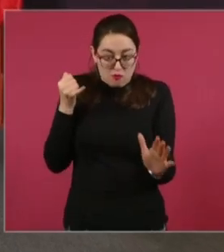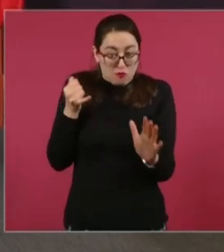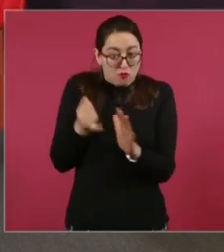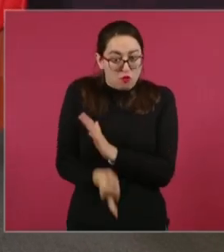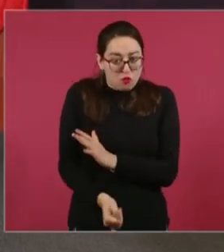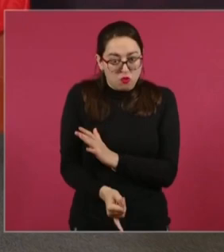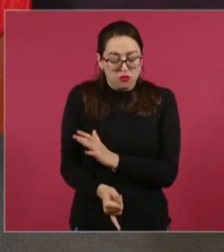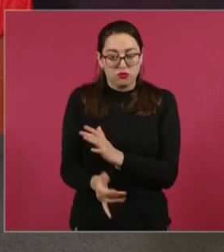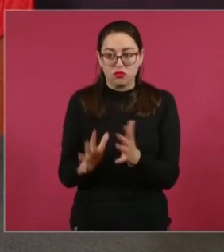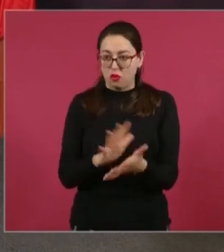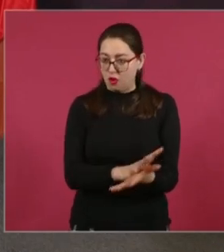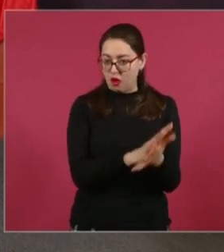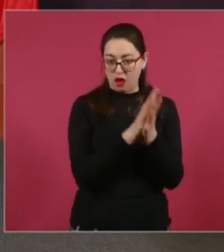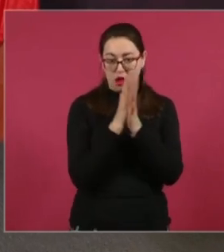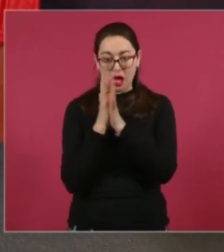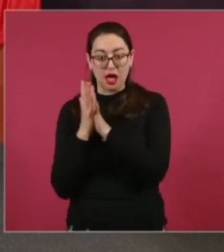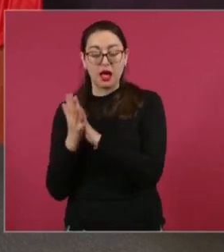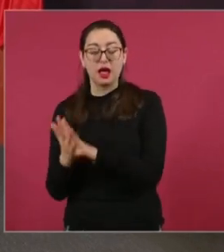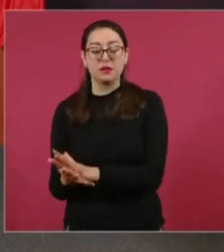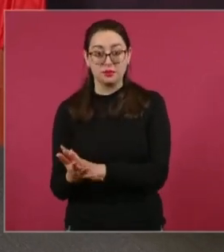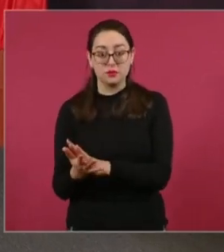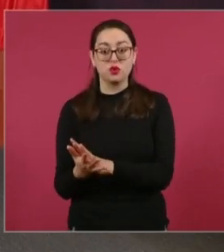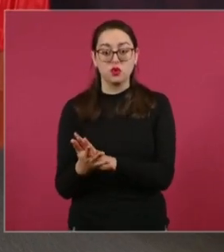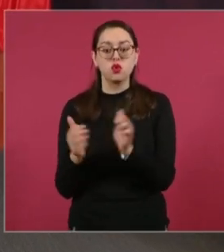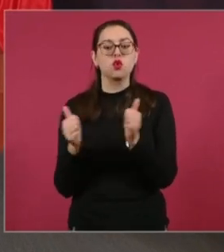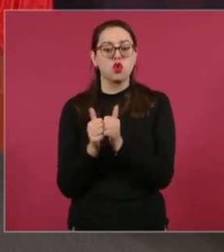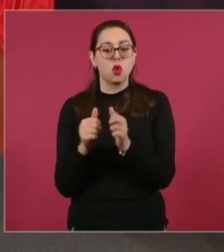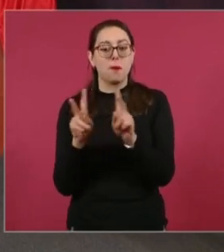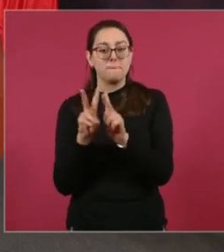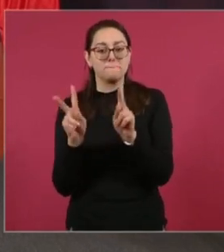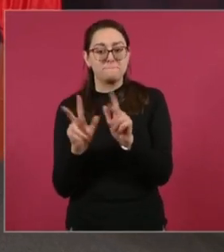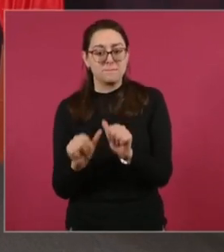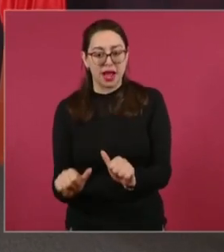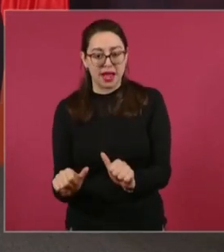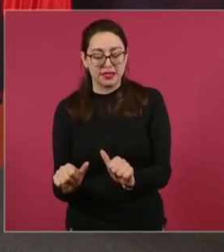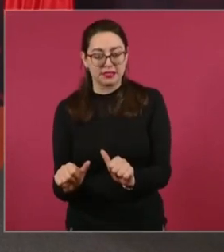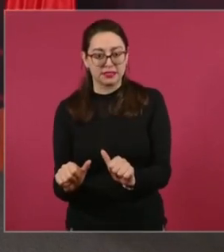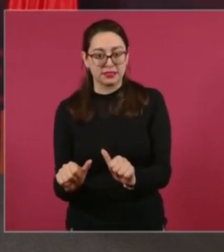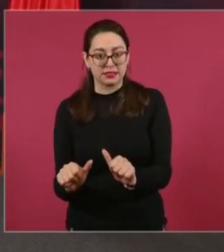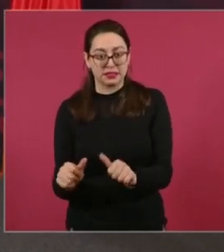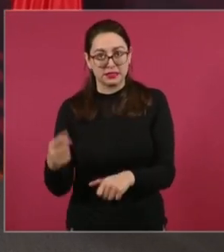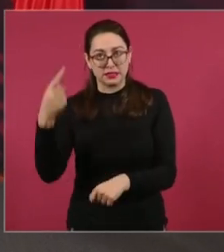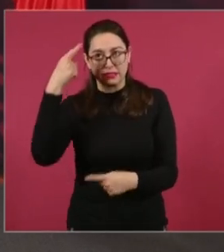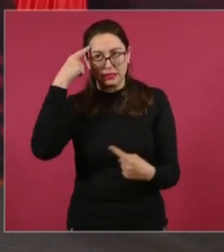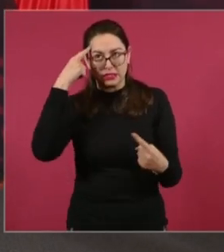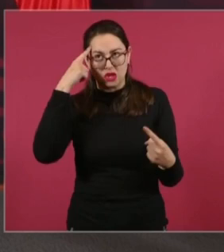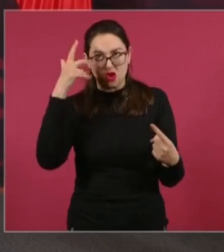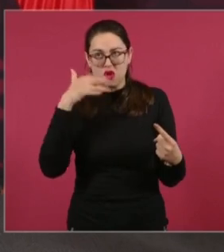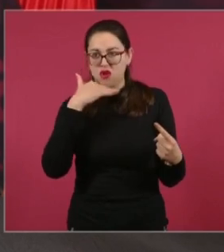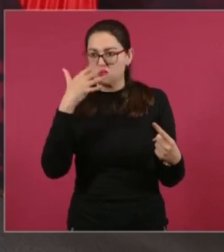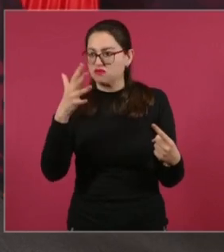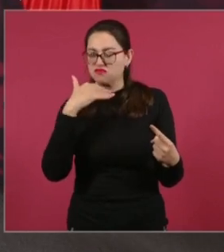y lo que se está haciendo es arrancar de raíz la corrupción.